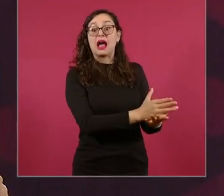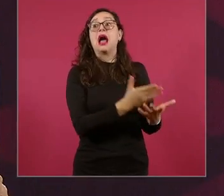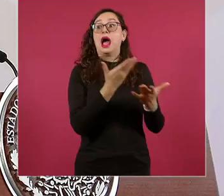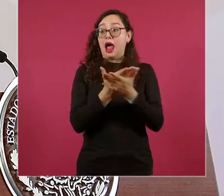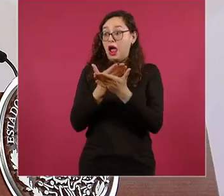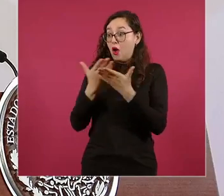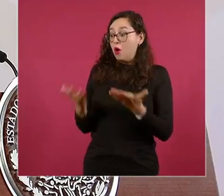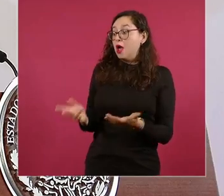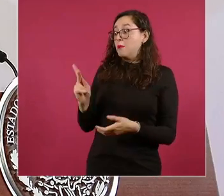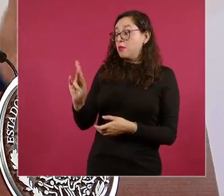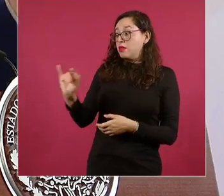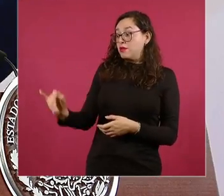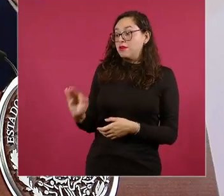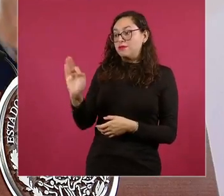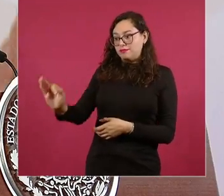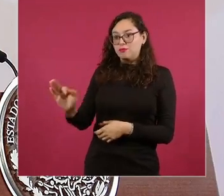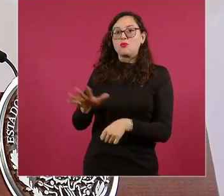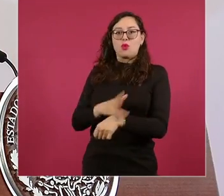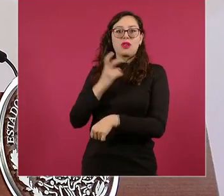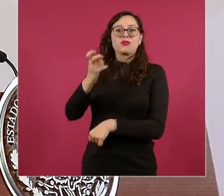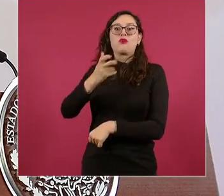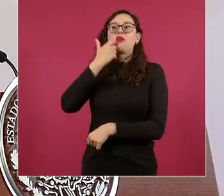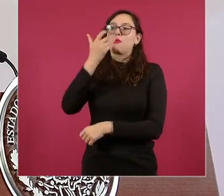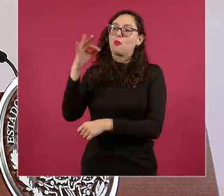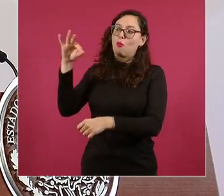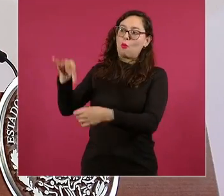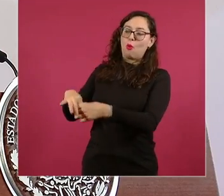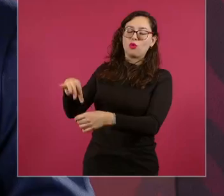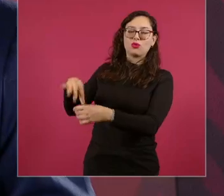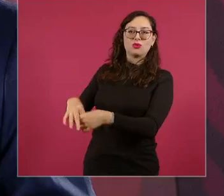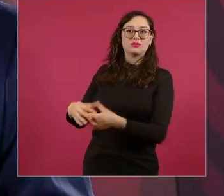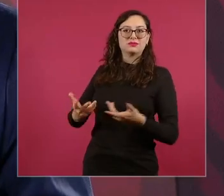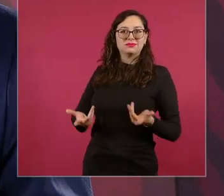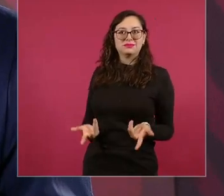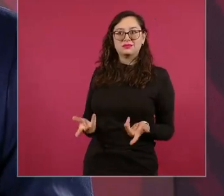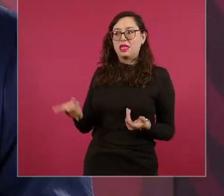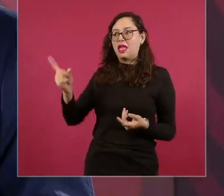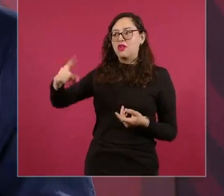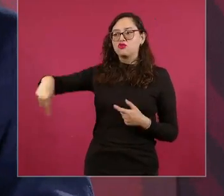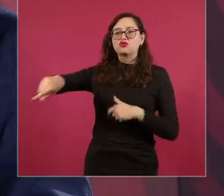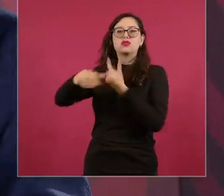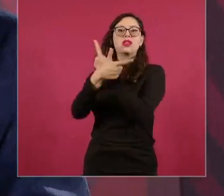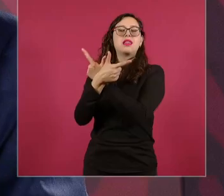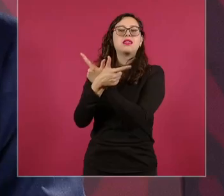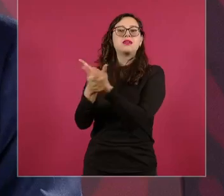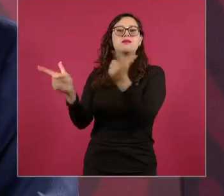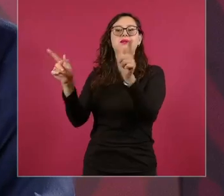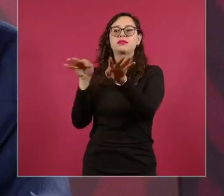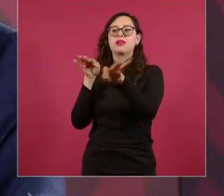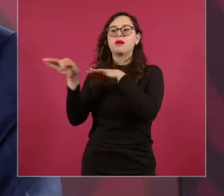Miren, en este caso del probable